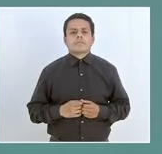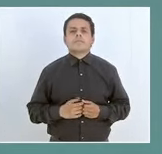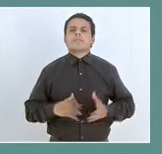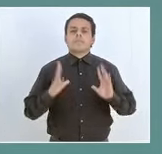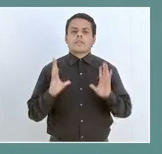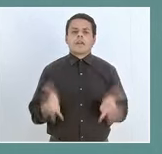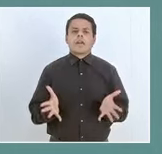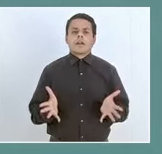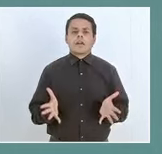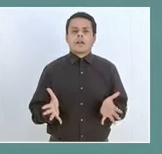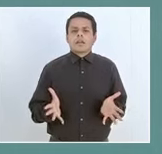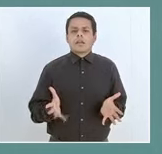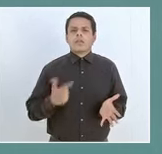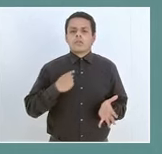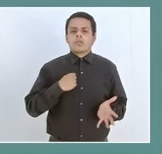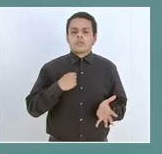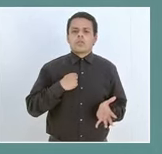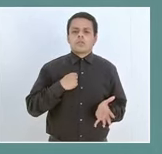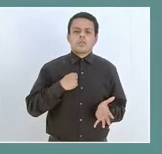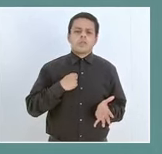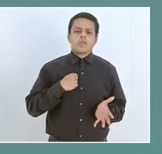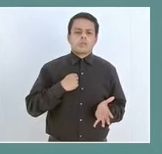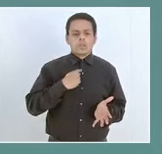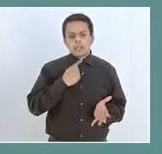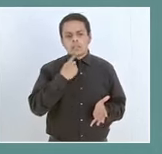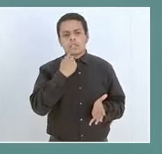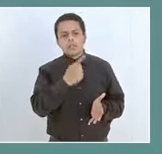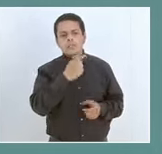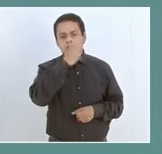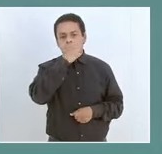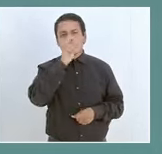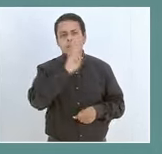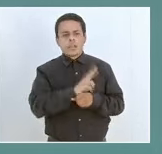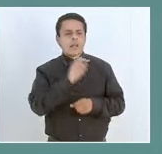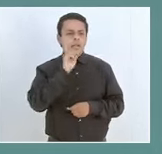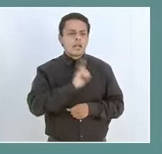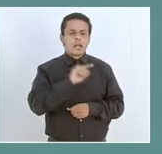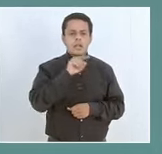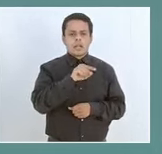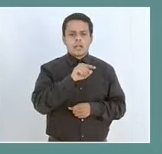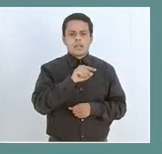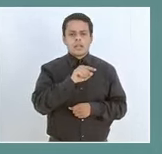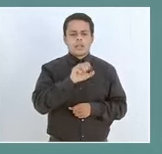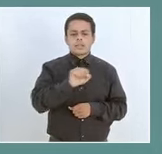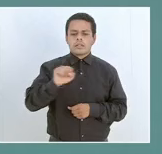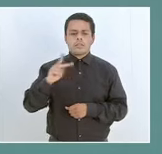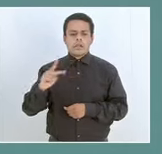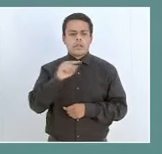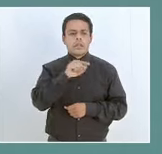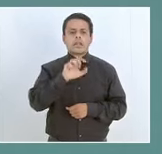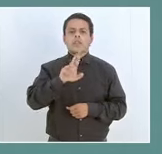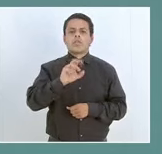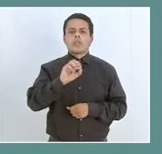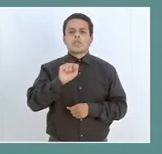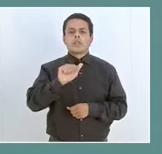ya le di instrucciones a la secretaria de Seguridad Pública, Rosa Isela